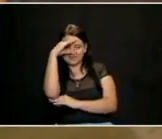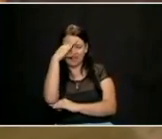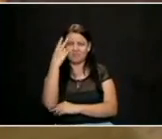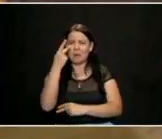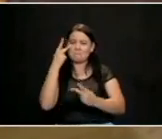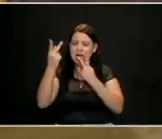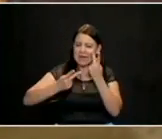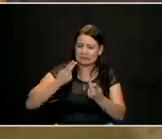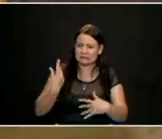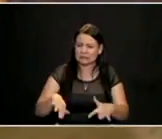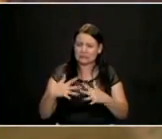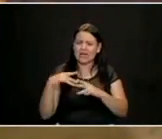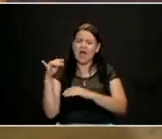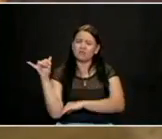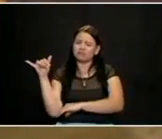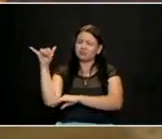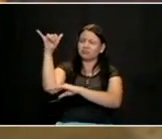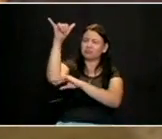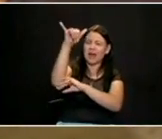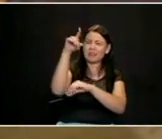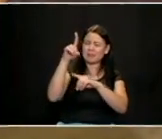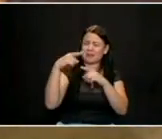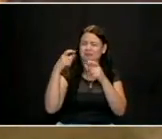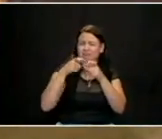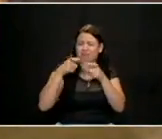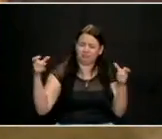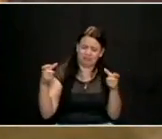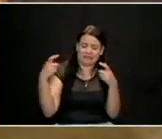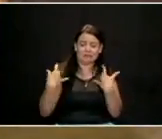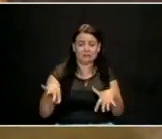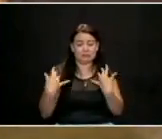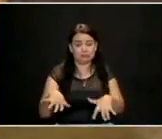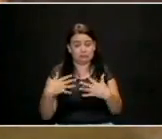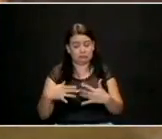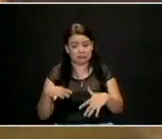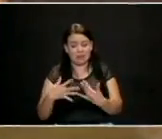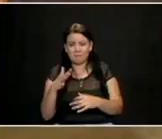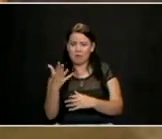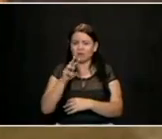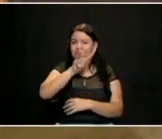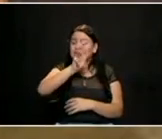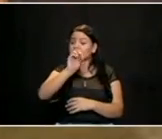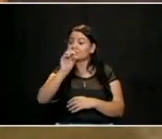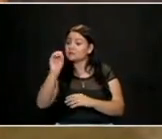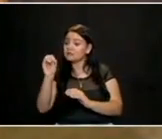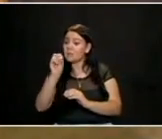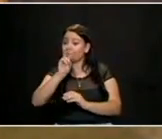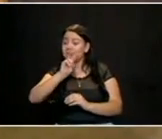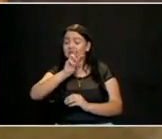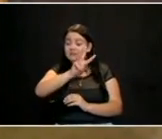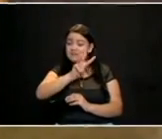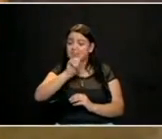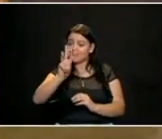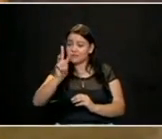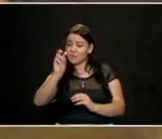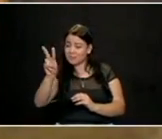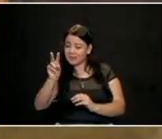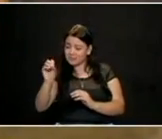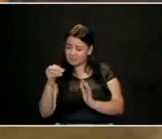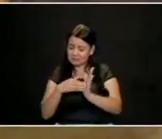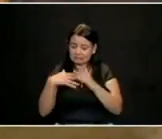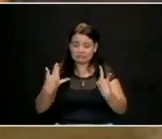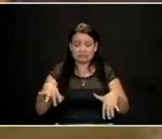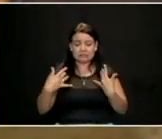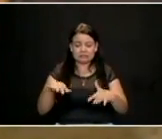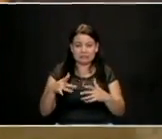aeropuerto. Eso hace que la ciudad se potencie mucho económicamente. 320 mil empleos se generan con el comercio, los hoteles,